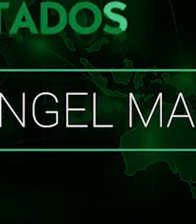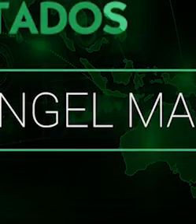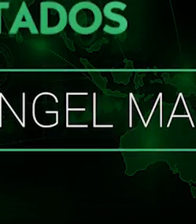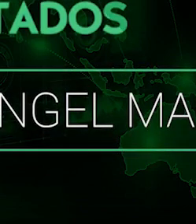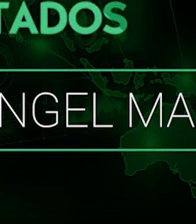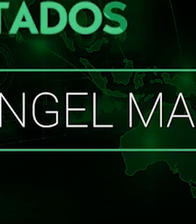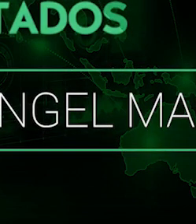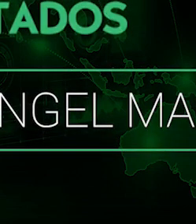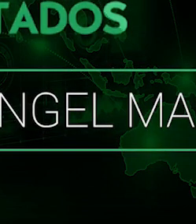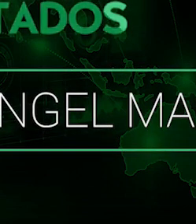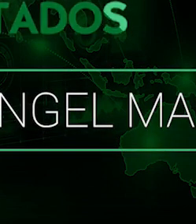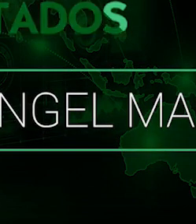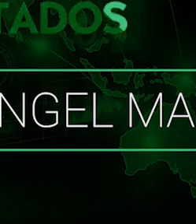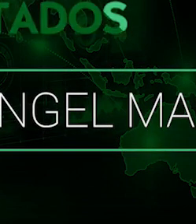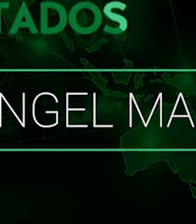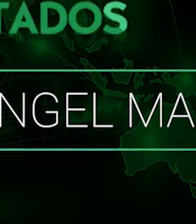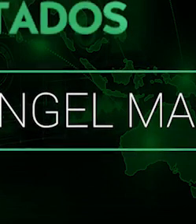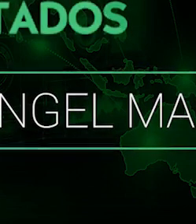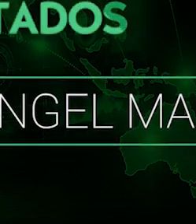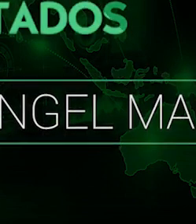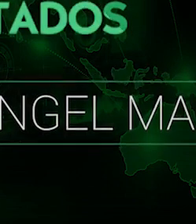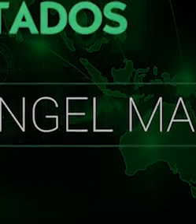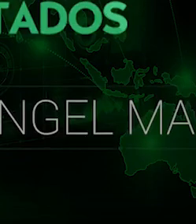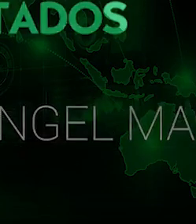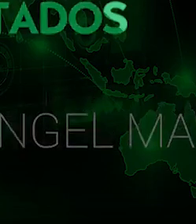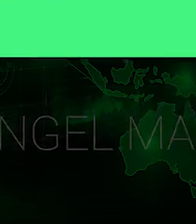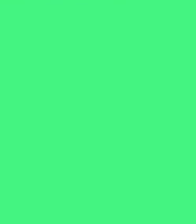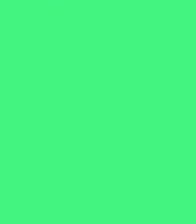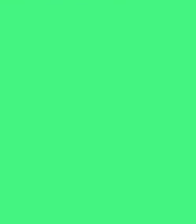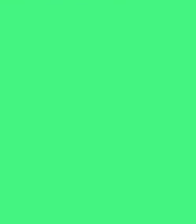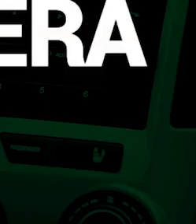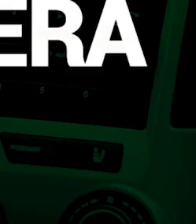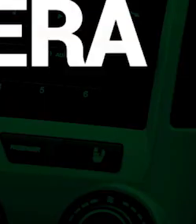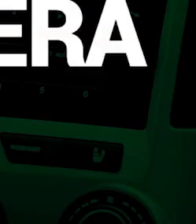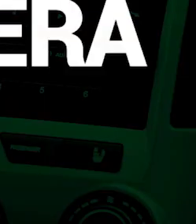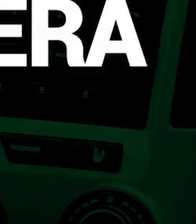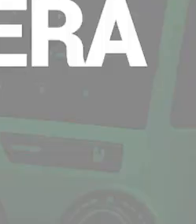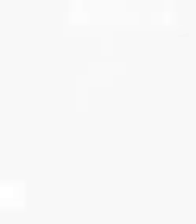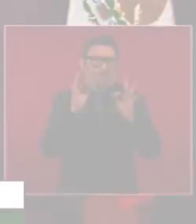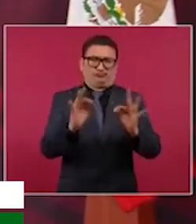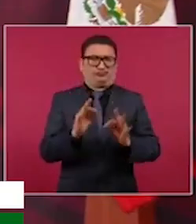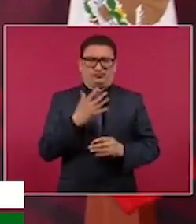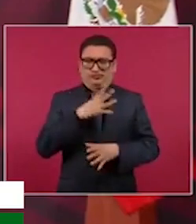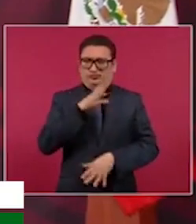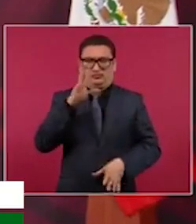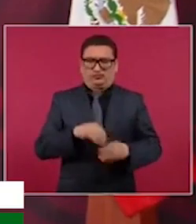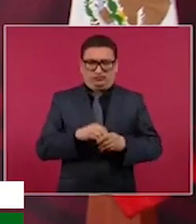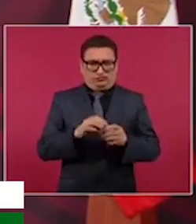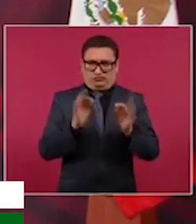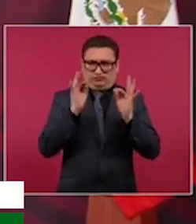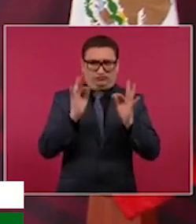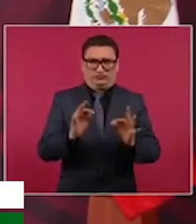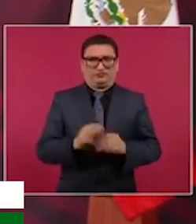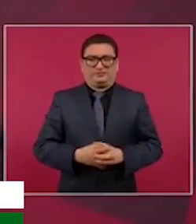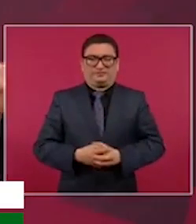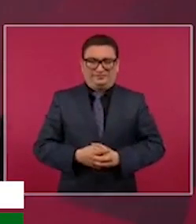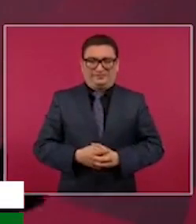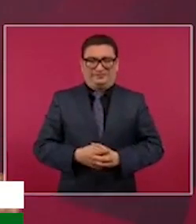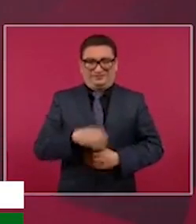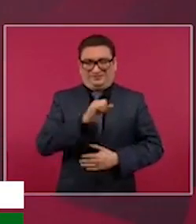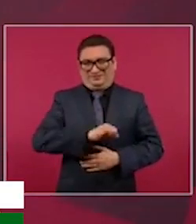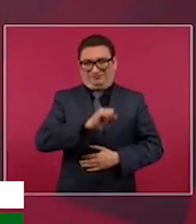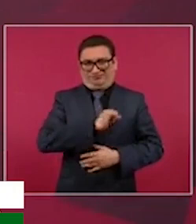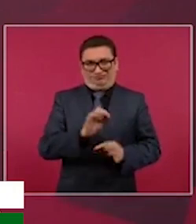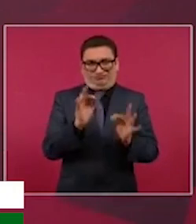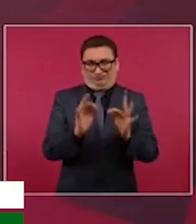Ángel Marín. Quédese con nosotros, aquí están las noticias. La mañanera. En la conferencia de prensa de este lunes,